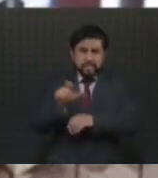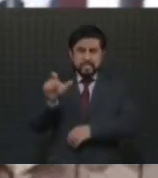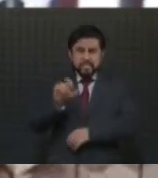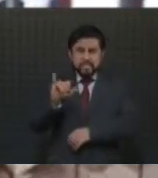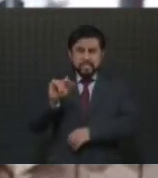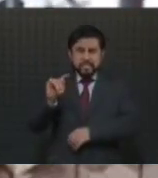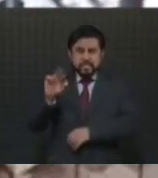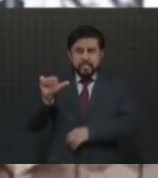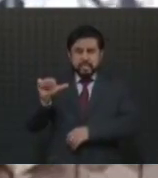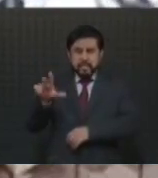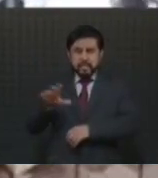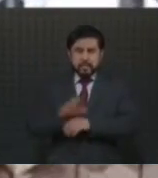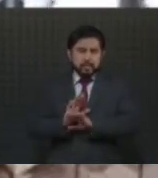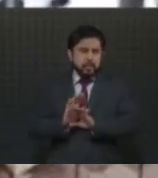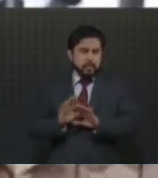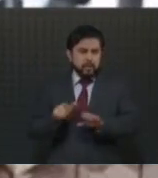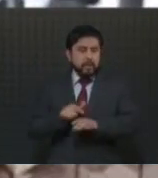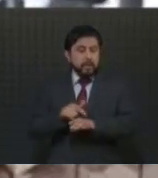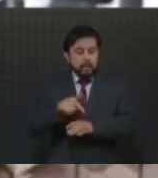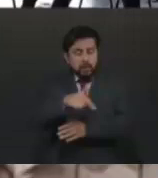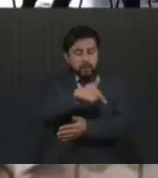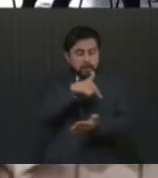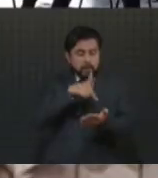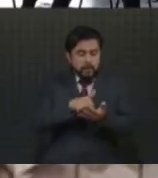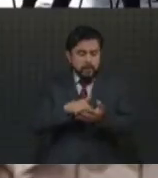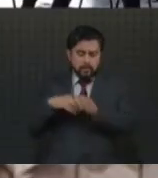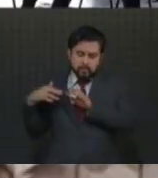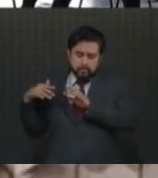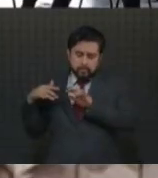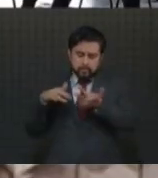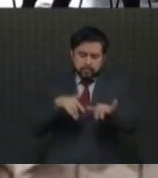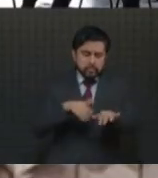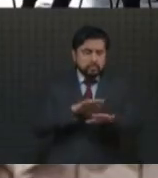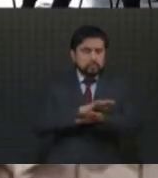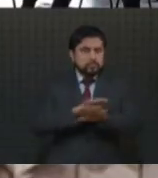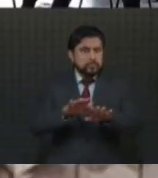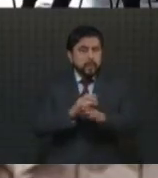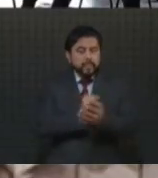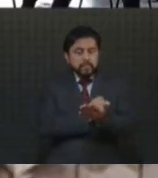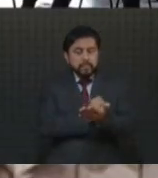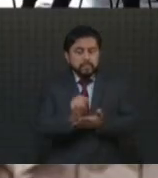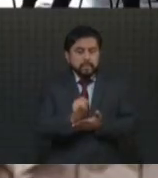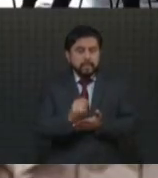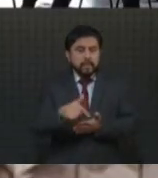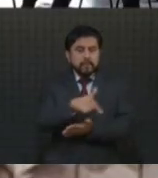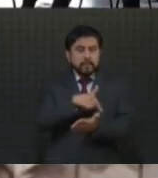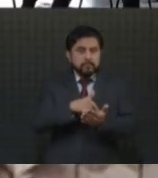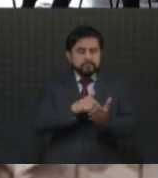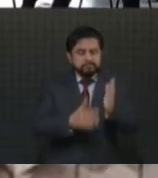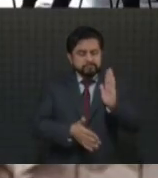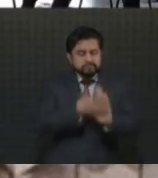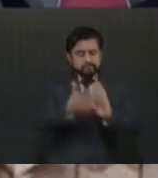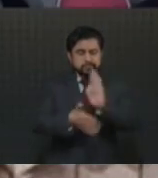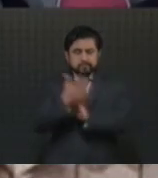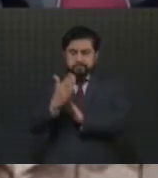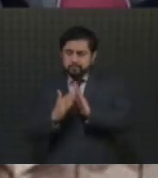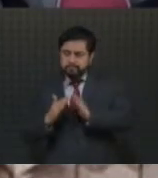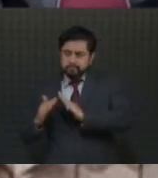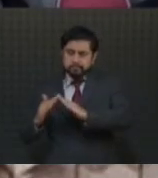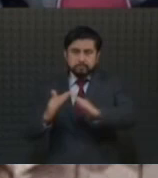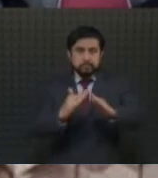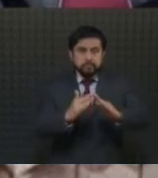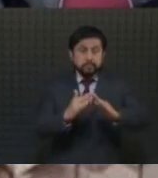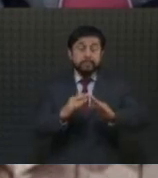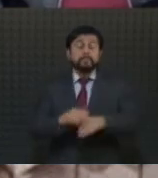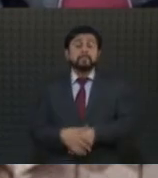hogar. Por este motivo, los vecinos encuentran